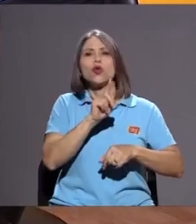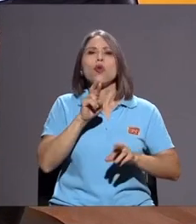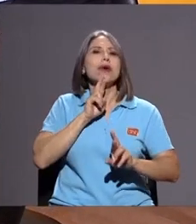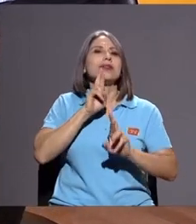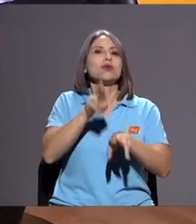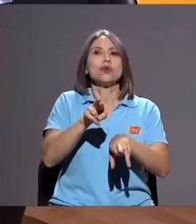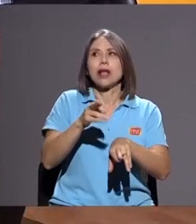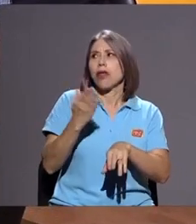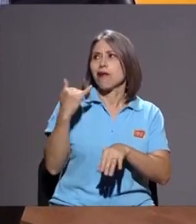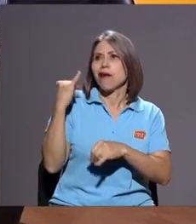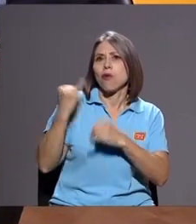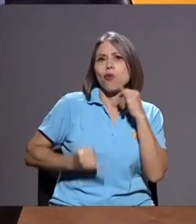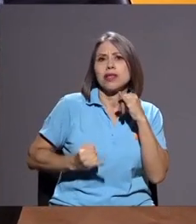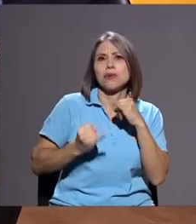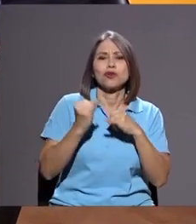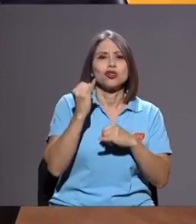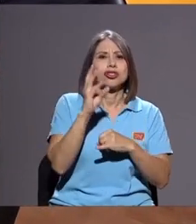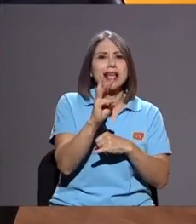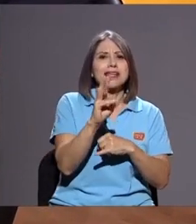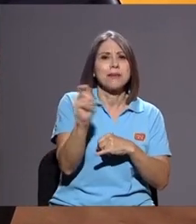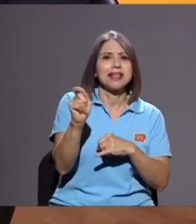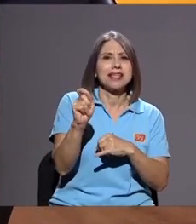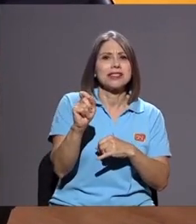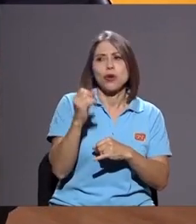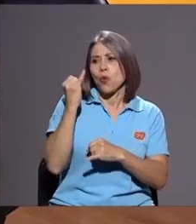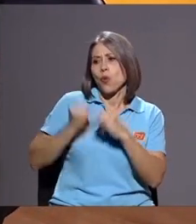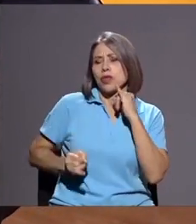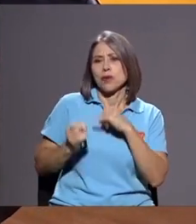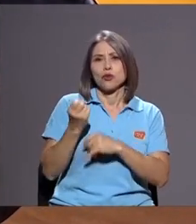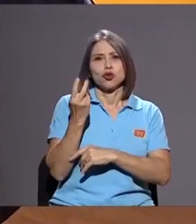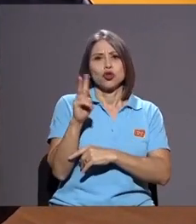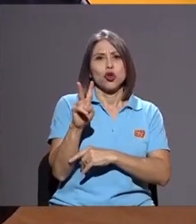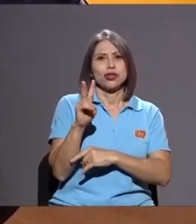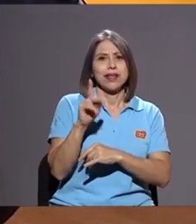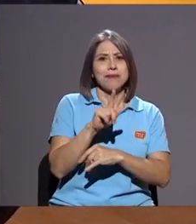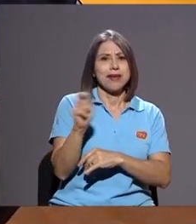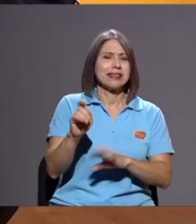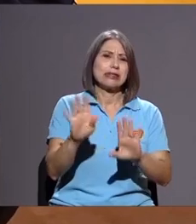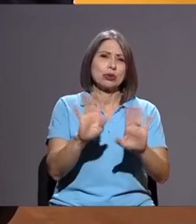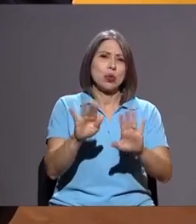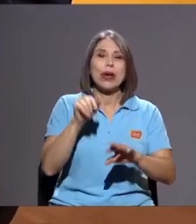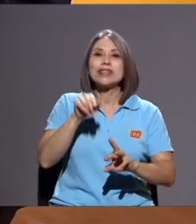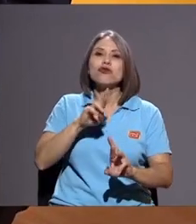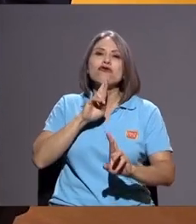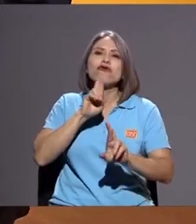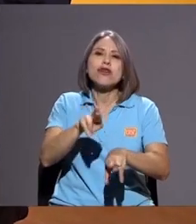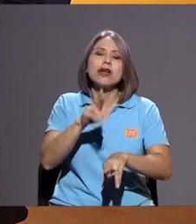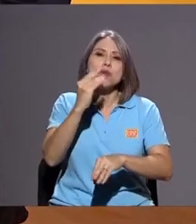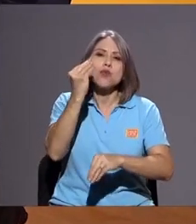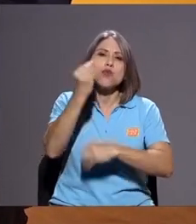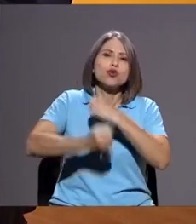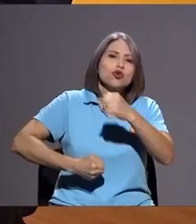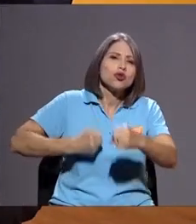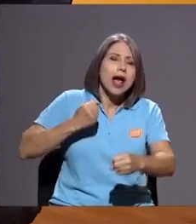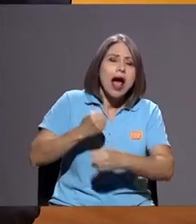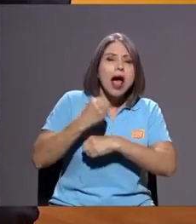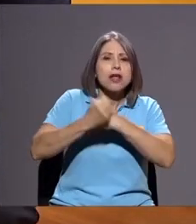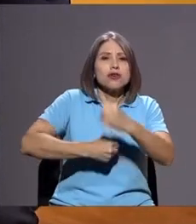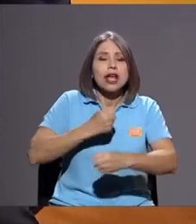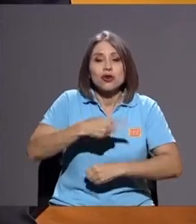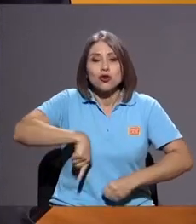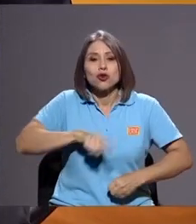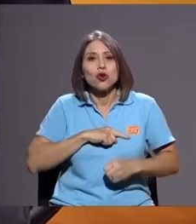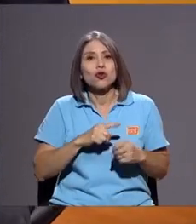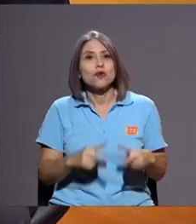seis meses de los últimos 12 meses es producto de muchos años de estar viviendo con más de lo que teníamos